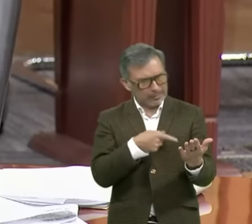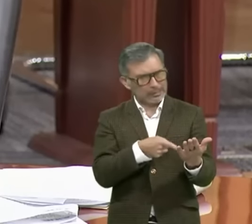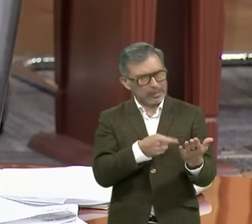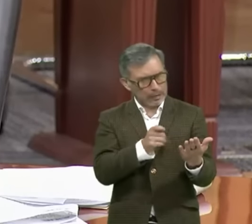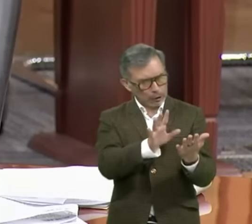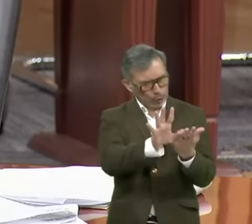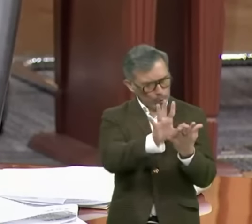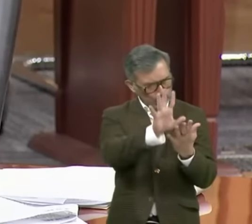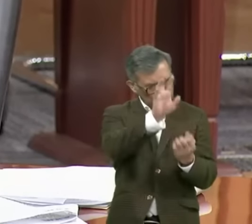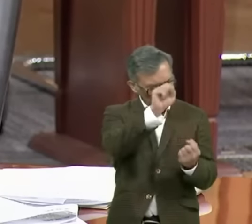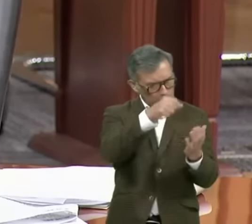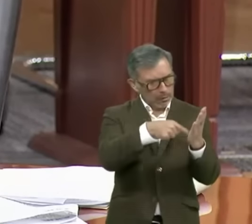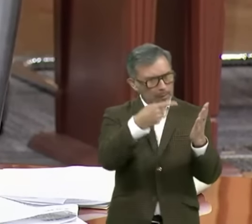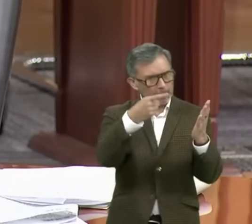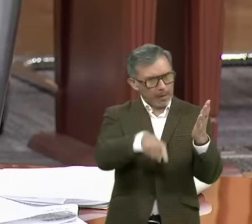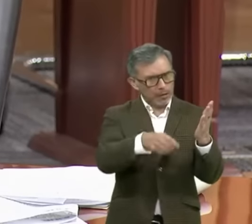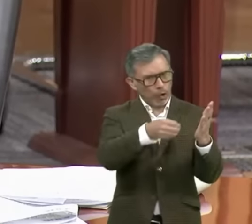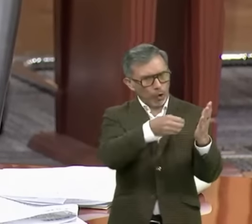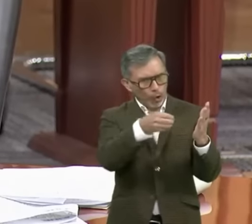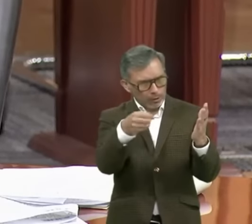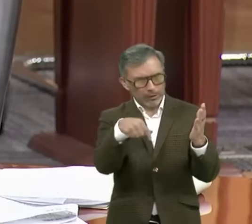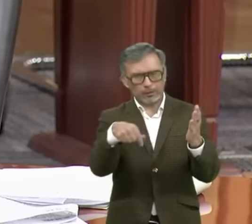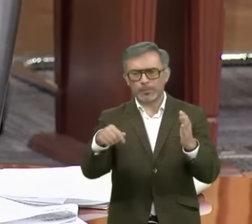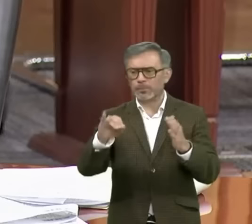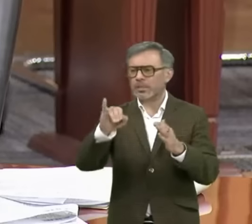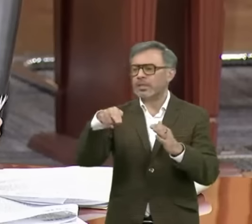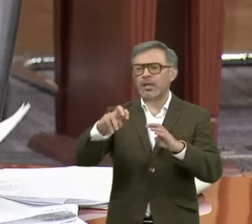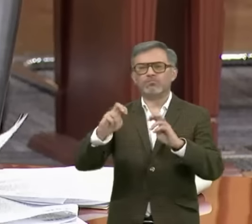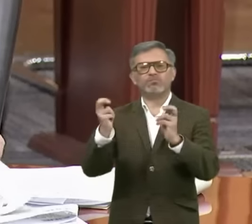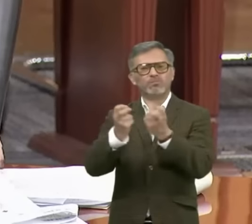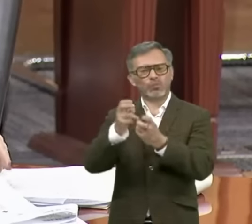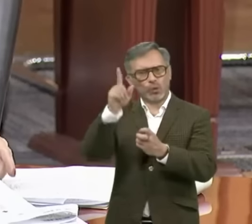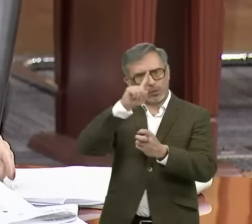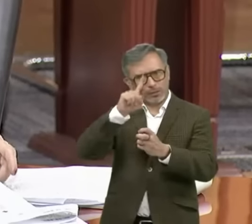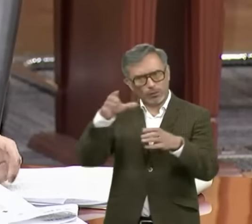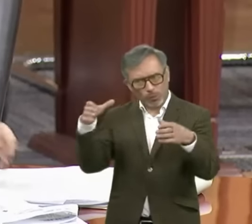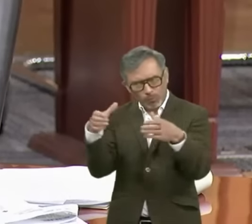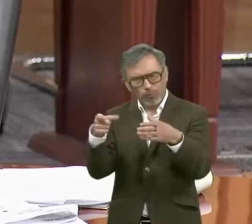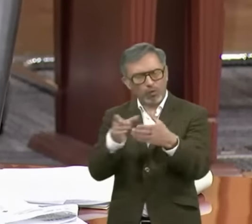de colegialidad que debe privilegiar y que debe